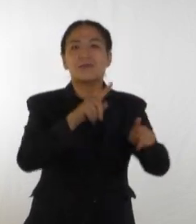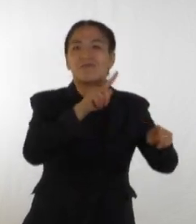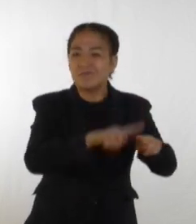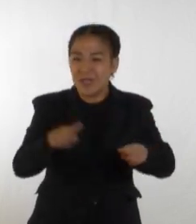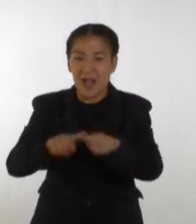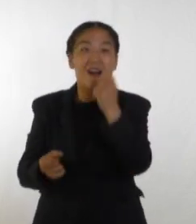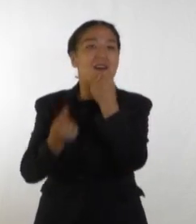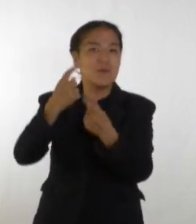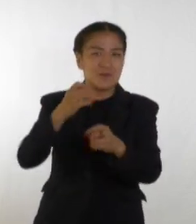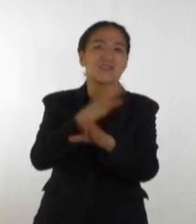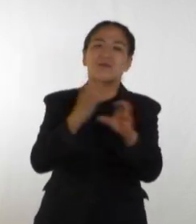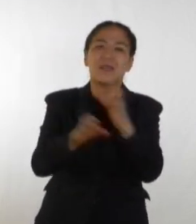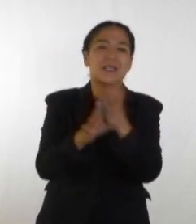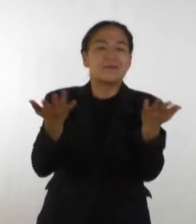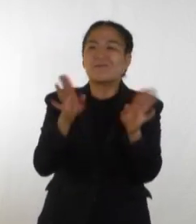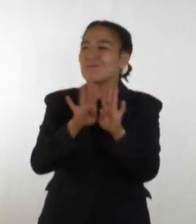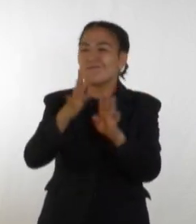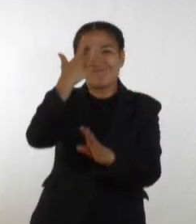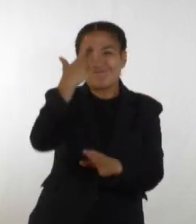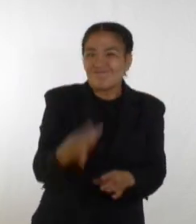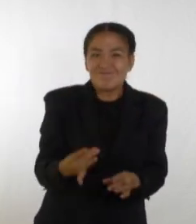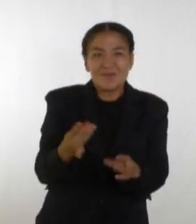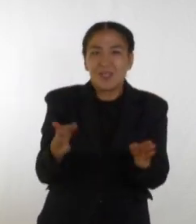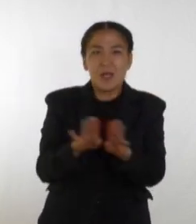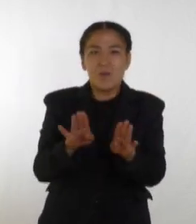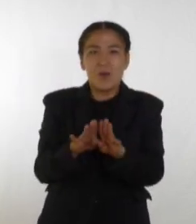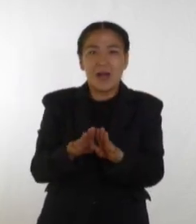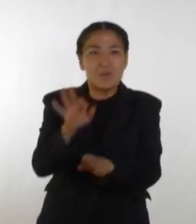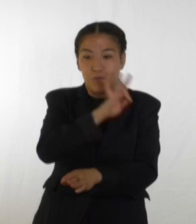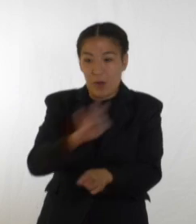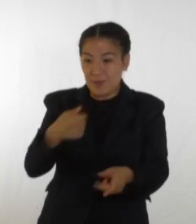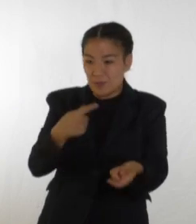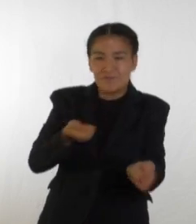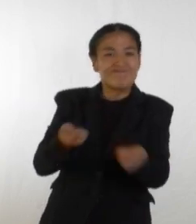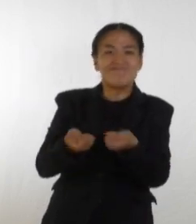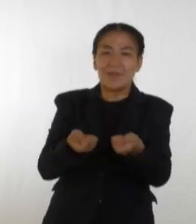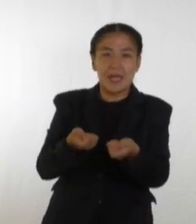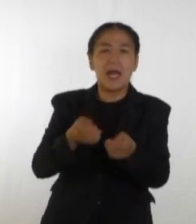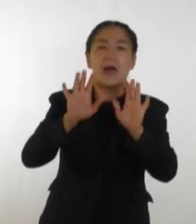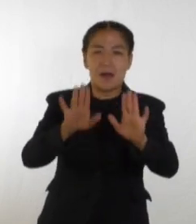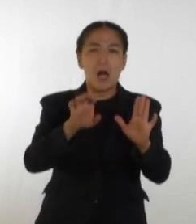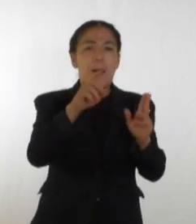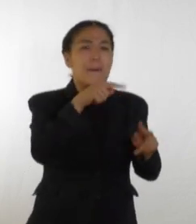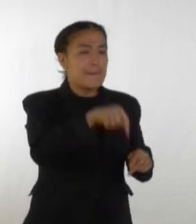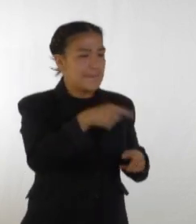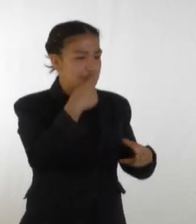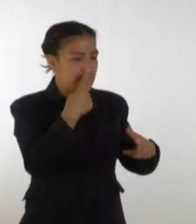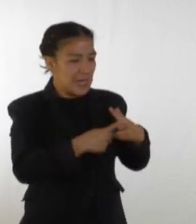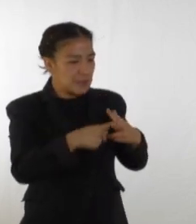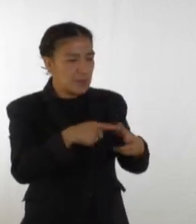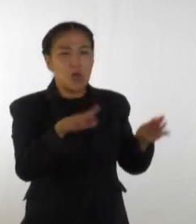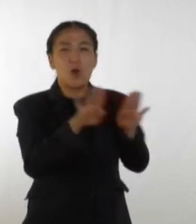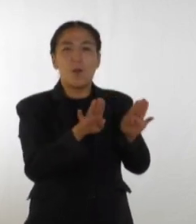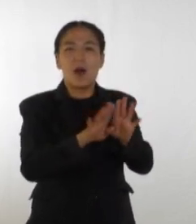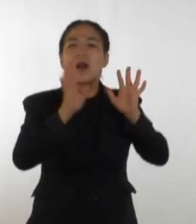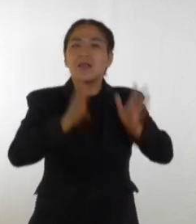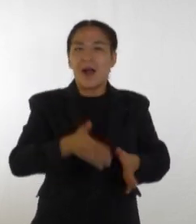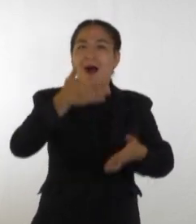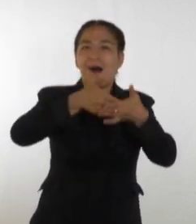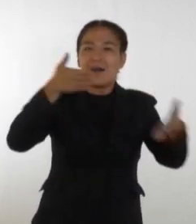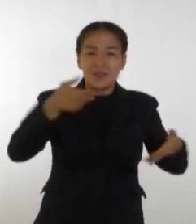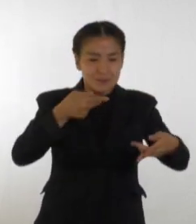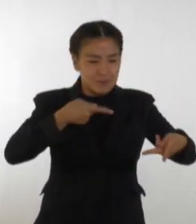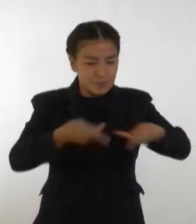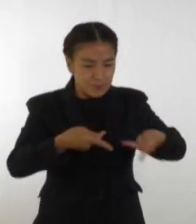cosas aleatorias que no podemos controlar. Entonces, de alguna manera se pueden hacer modelos matemáticos de algunas